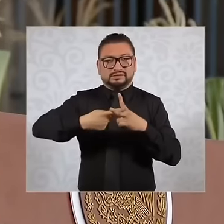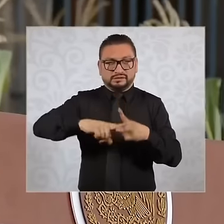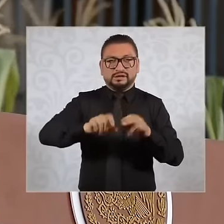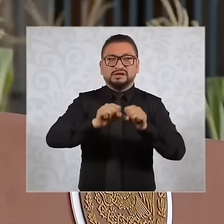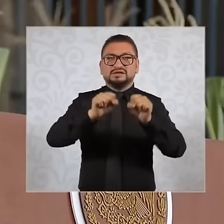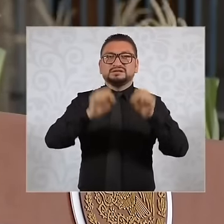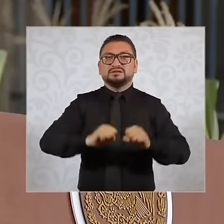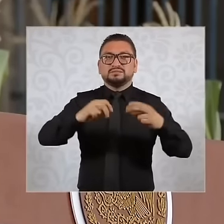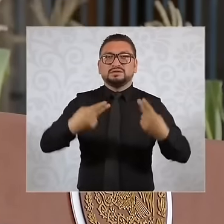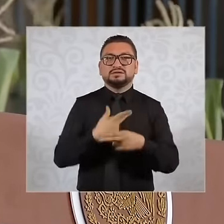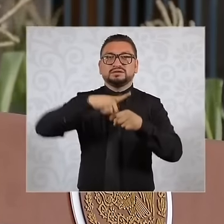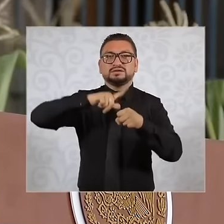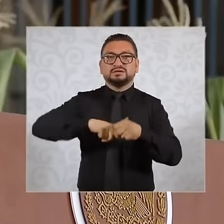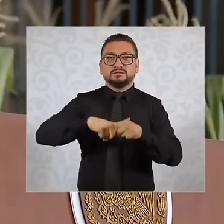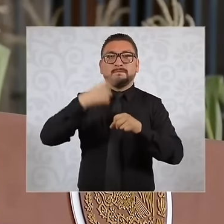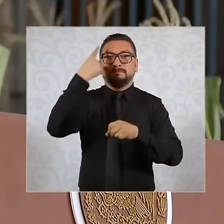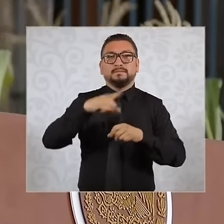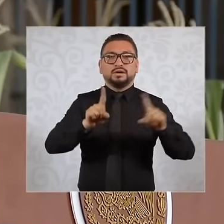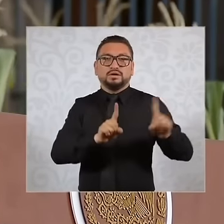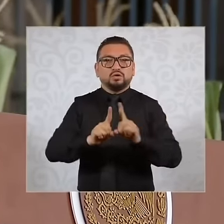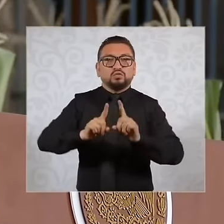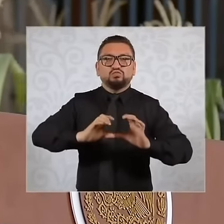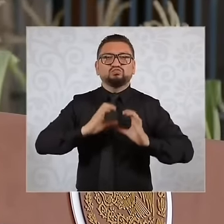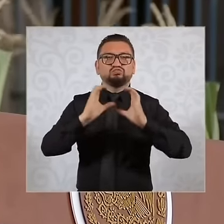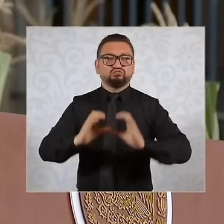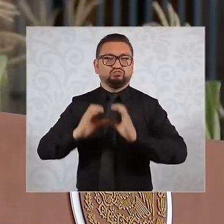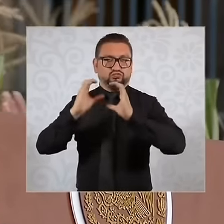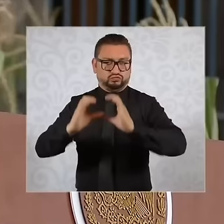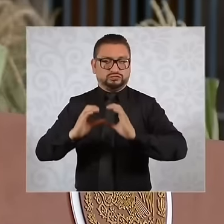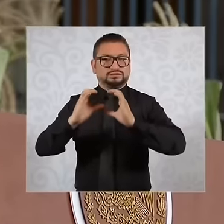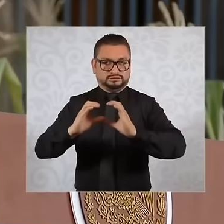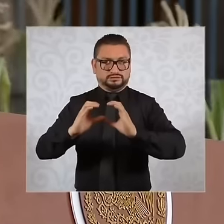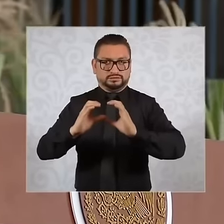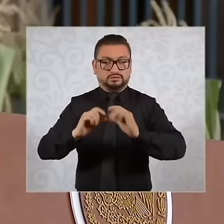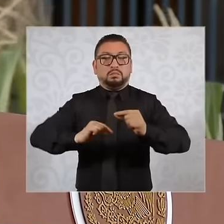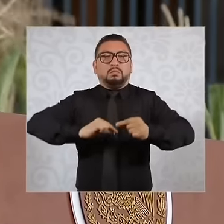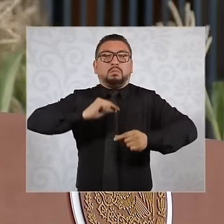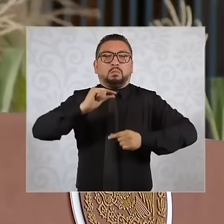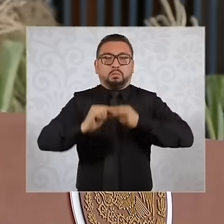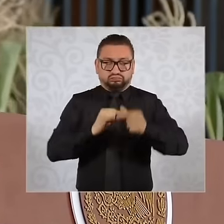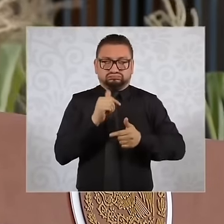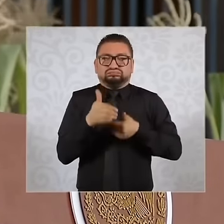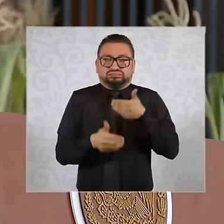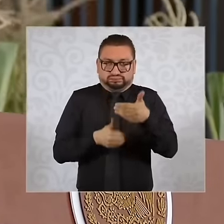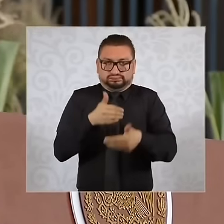Sistema Nacional de Cuidados, que se hará de manera progresiva.